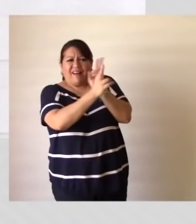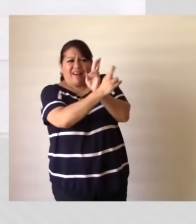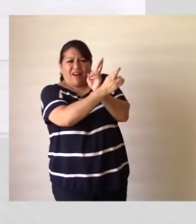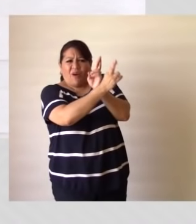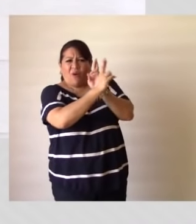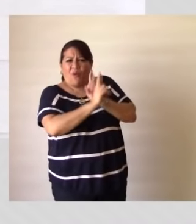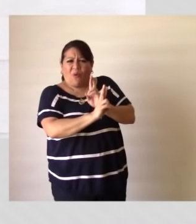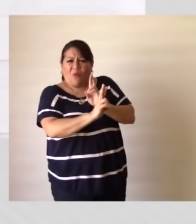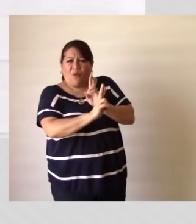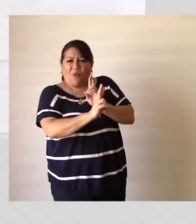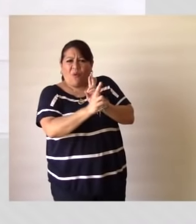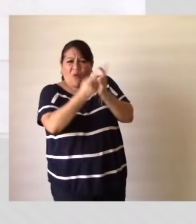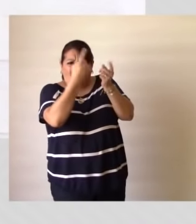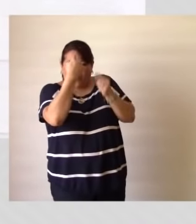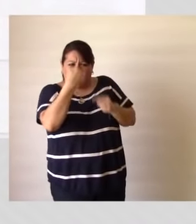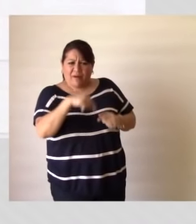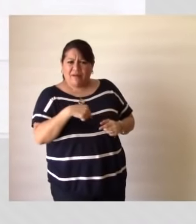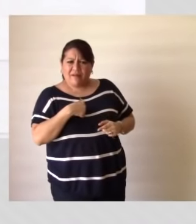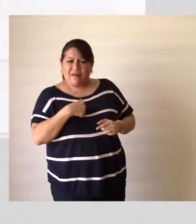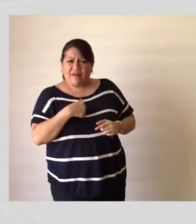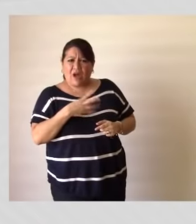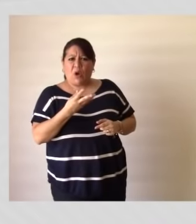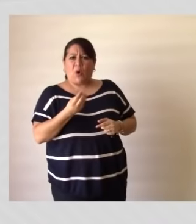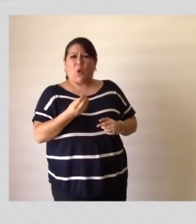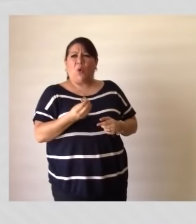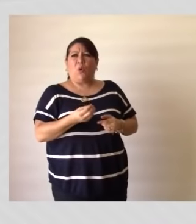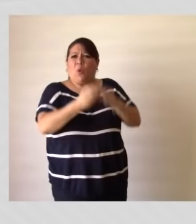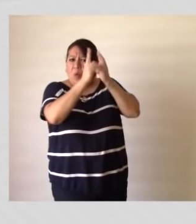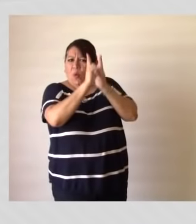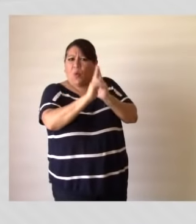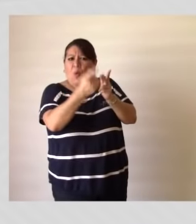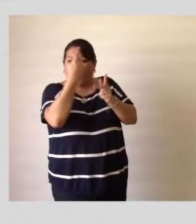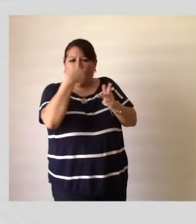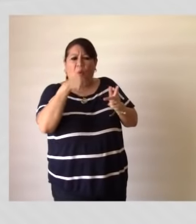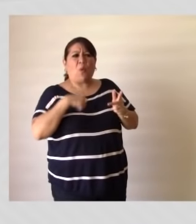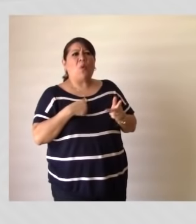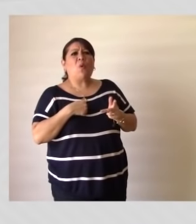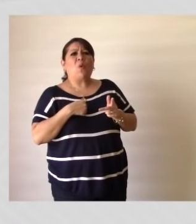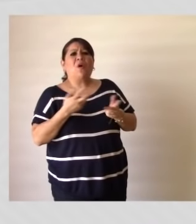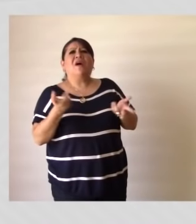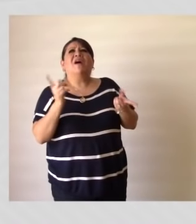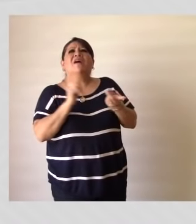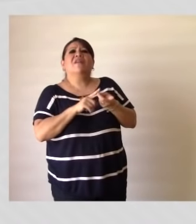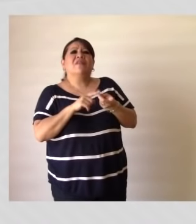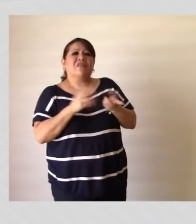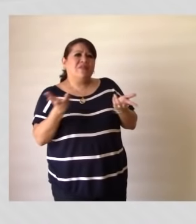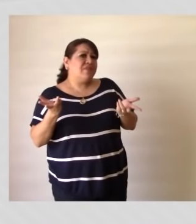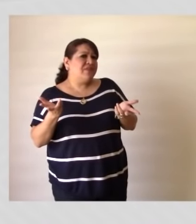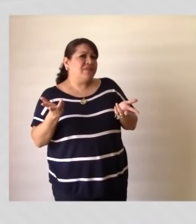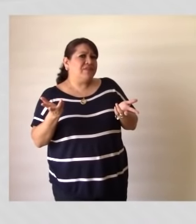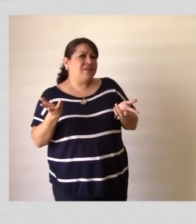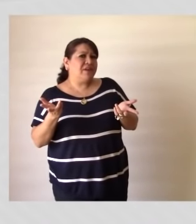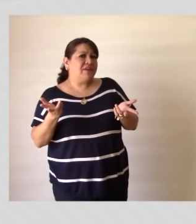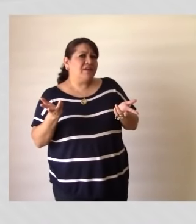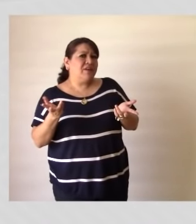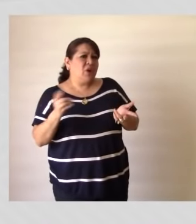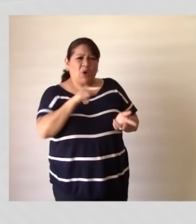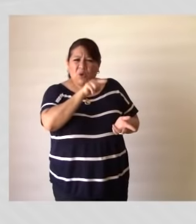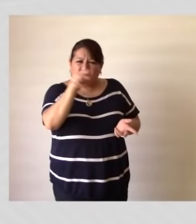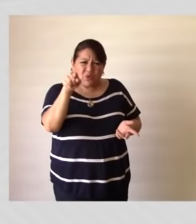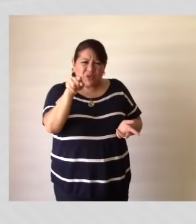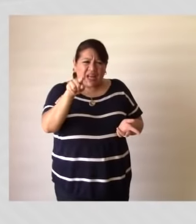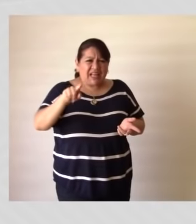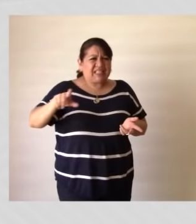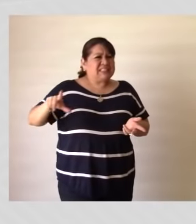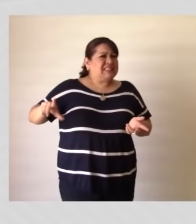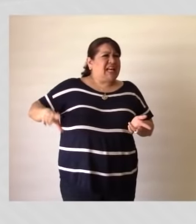darías al príncipe de tu pueblo dios habla acerca de la reacción del pueblo ni siquiera